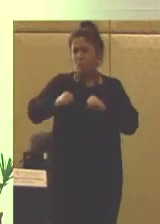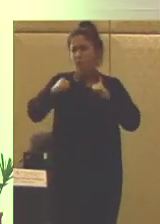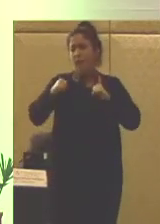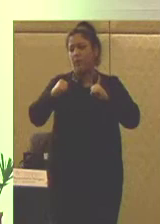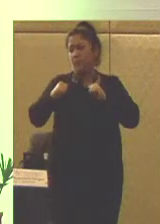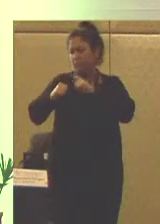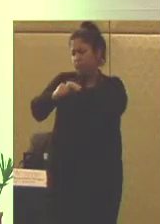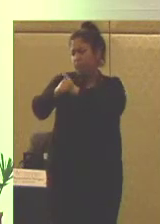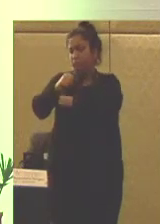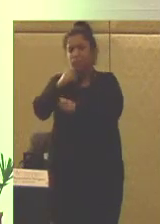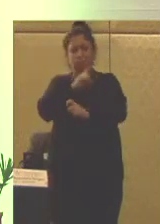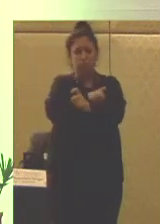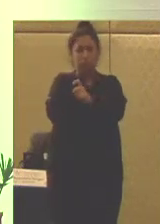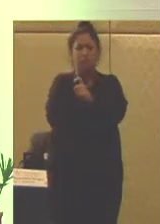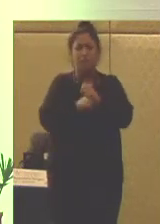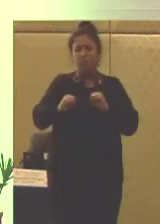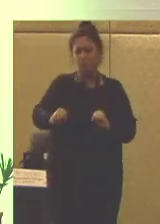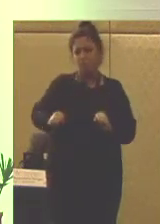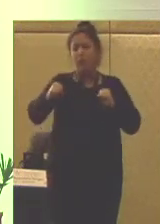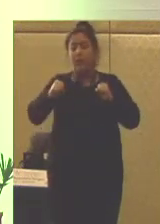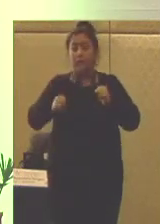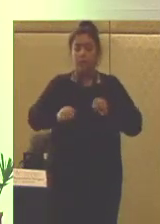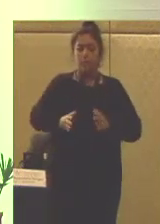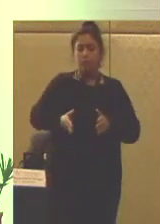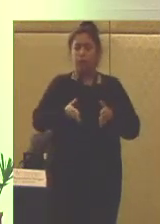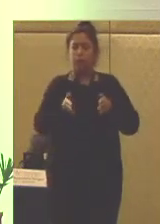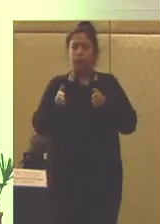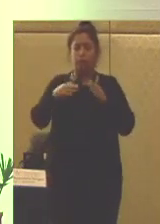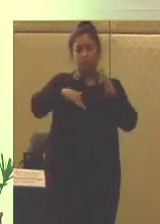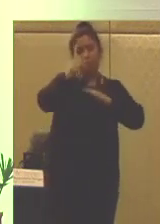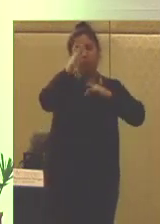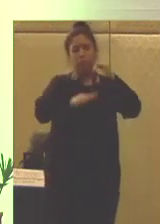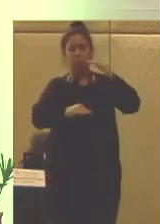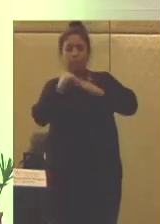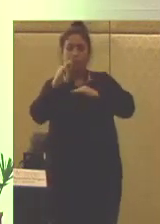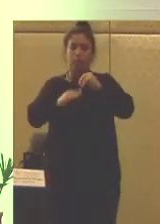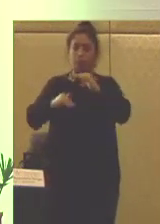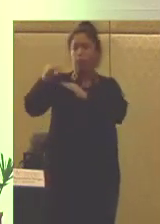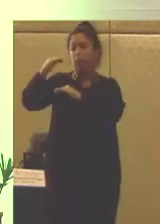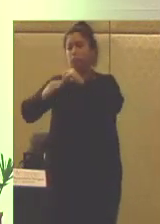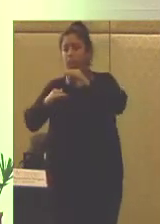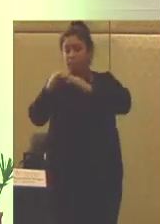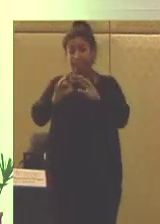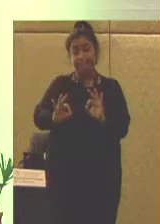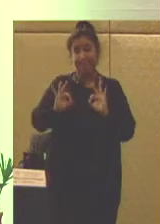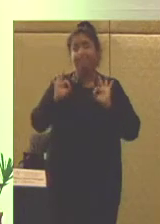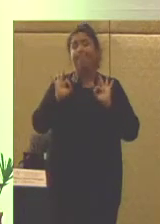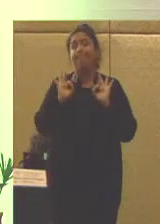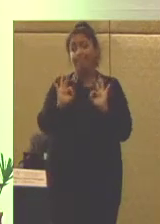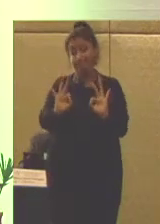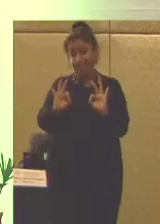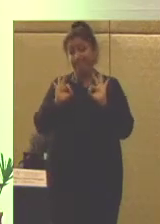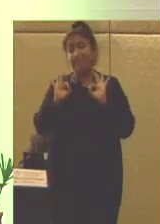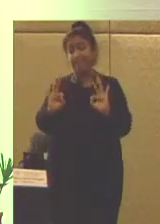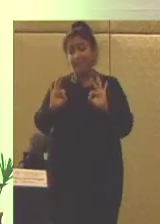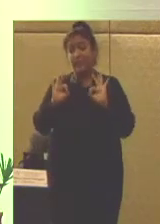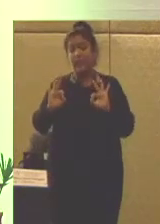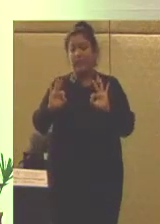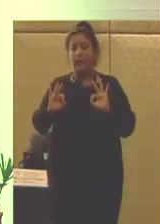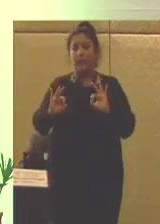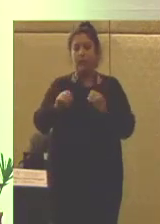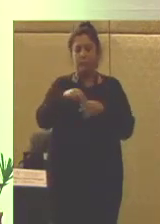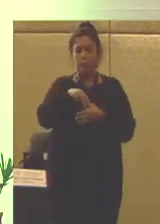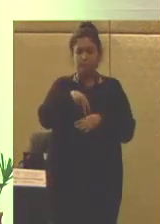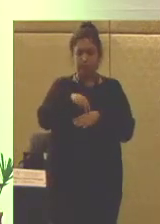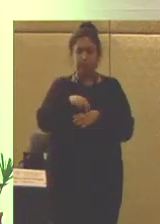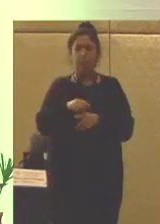la aplicación, dado la situación actual de la naturaleza o de los fenómenos, tal que la resistencia de la estructura de